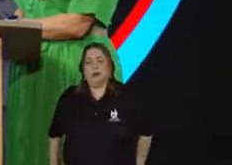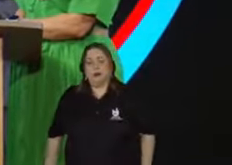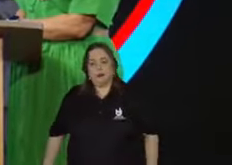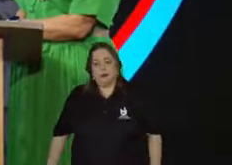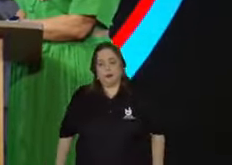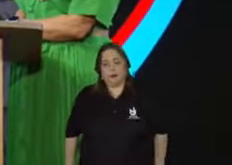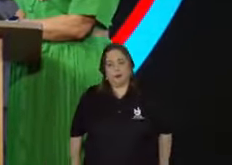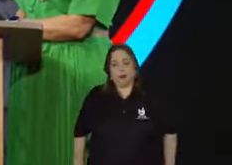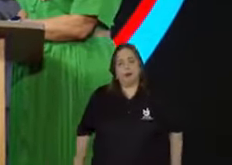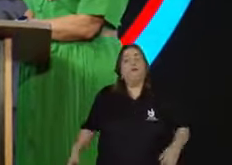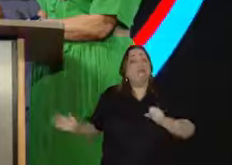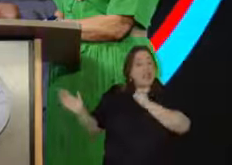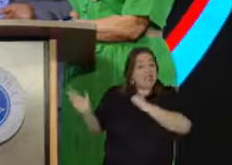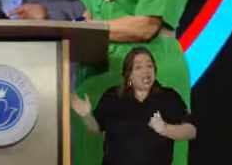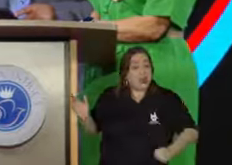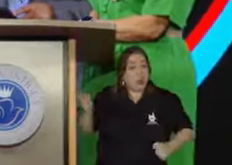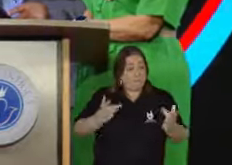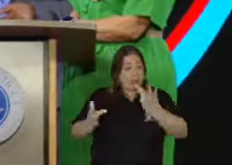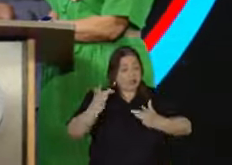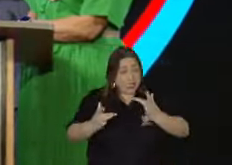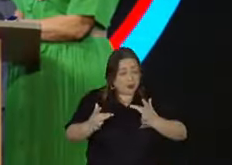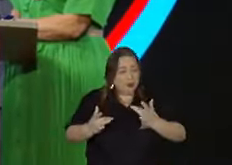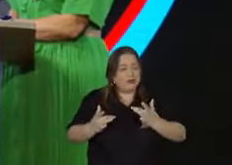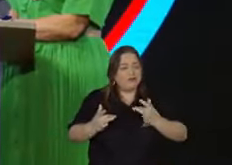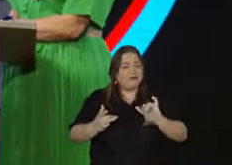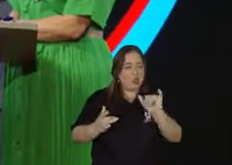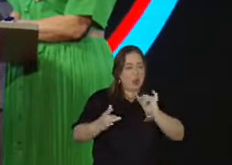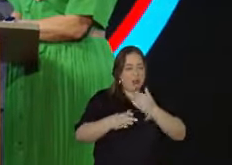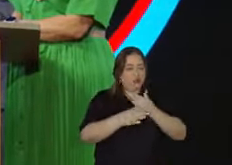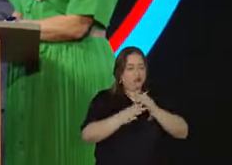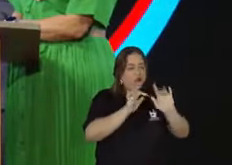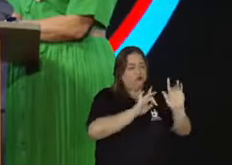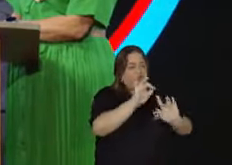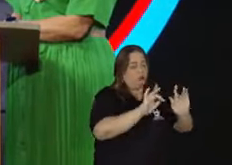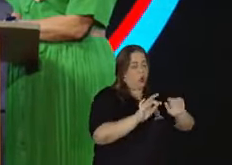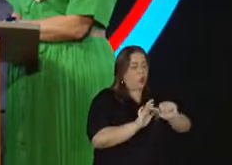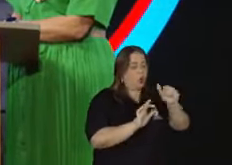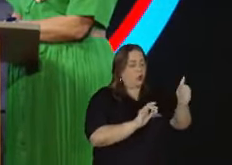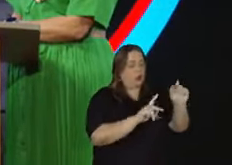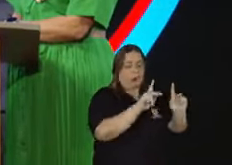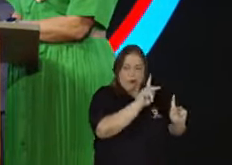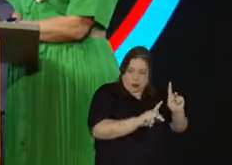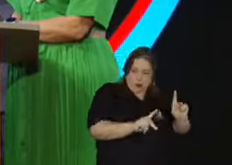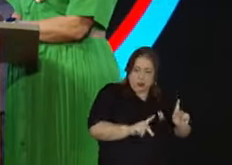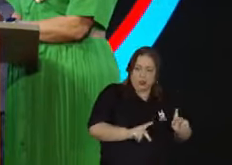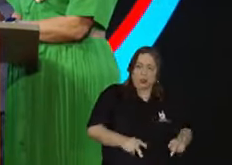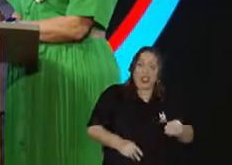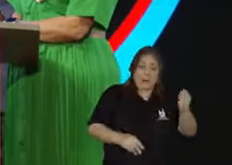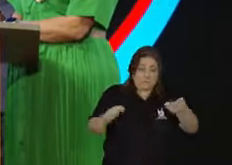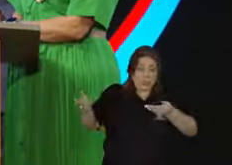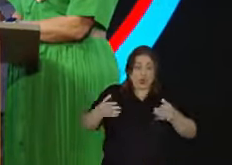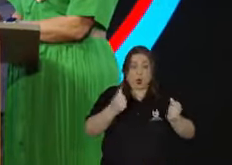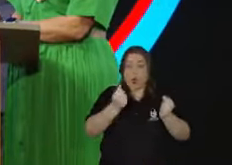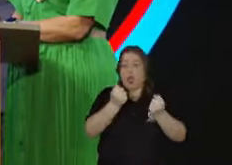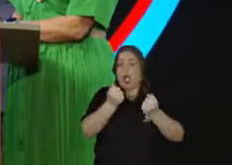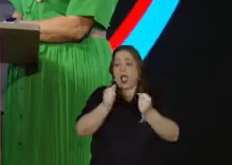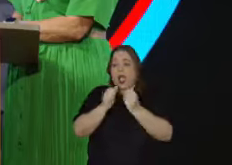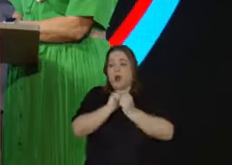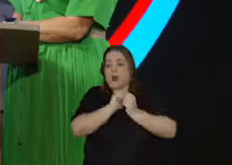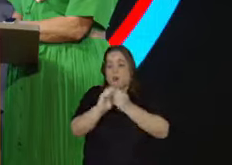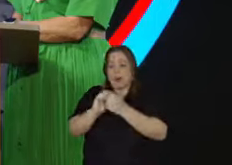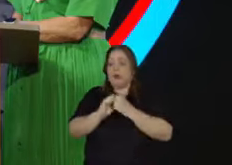que el Señor tuvo contigo, tú se la das a aquel que está perdido. So, yo les invito a que nos acompañe en esos proyectos. Sí, para